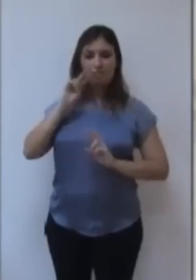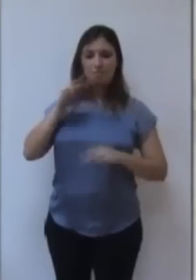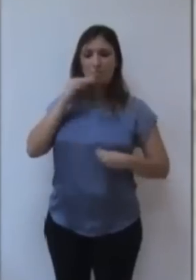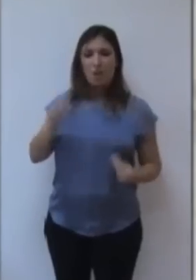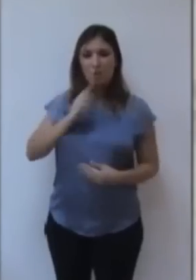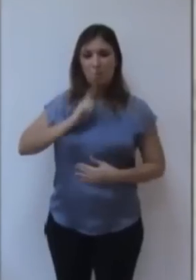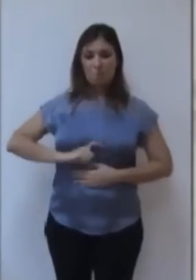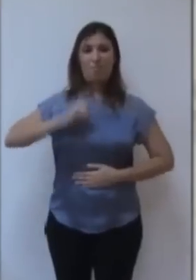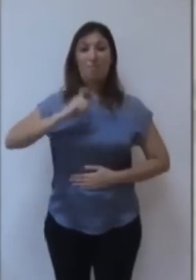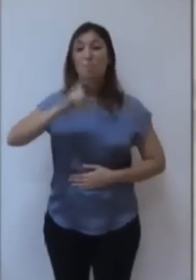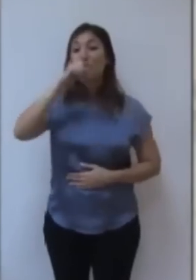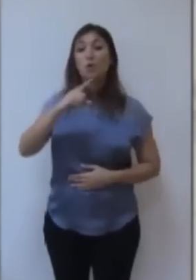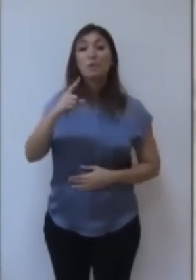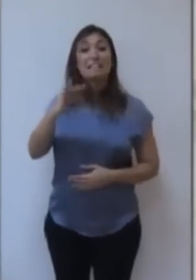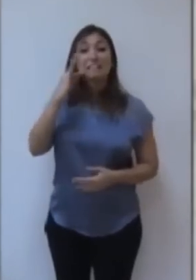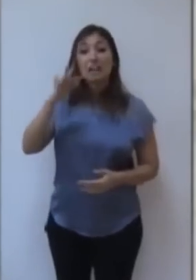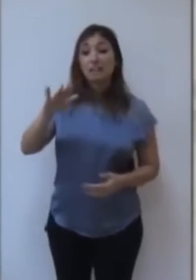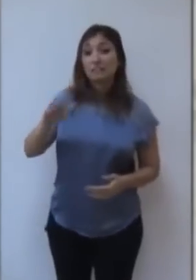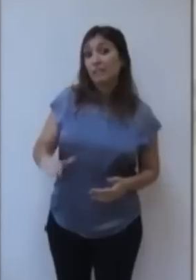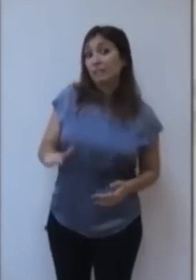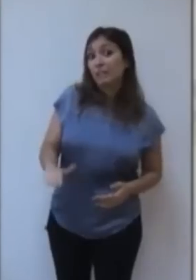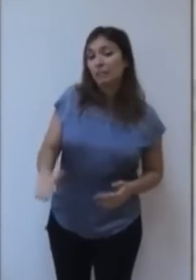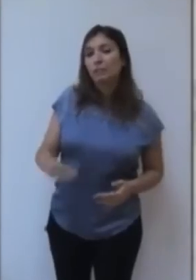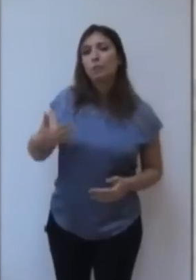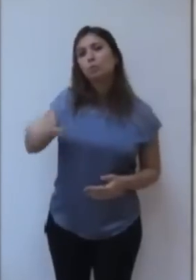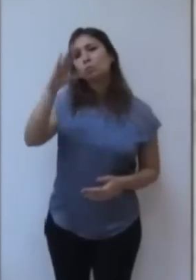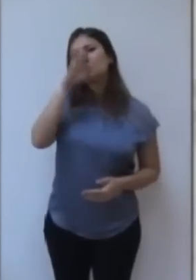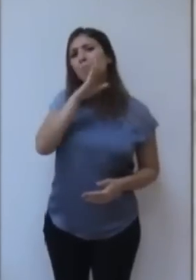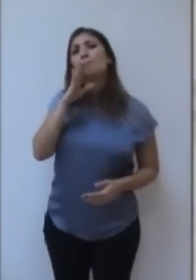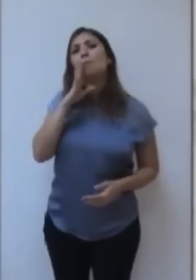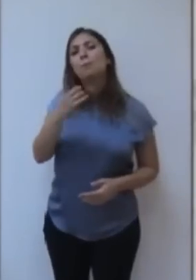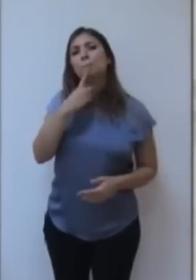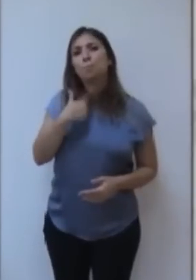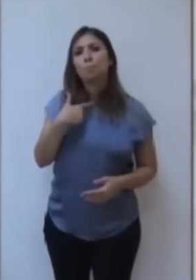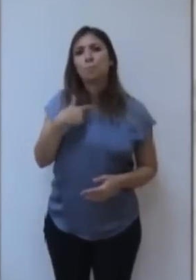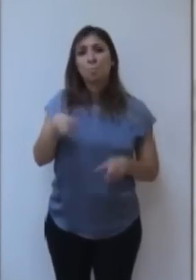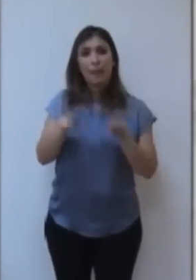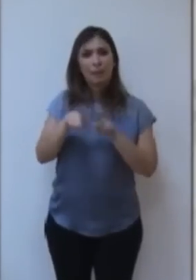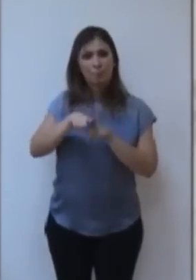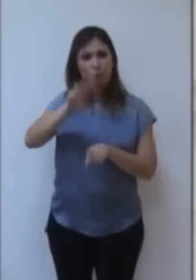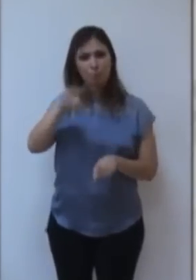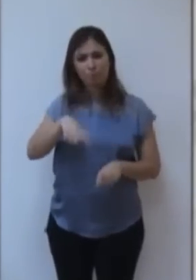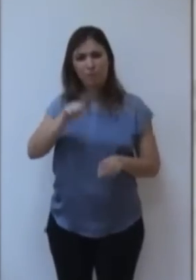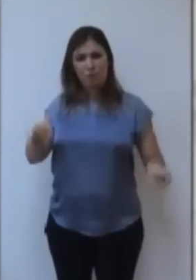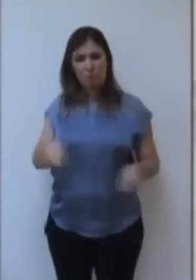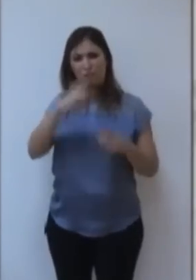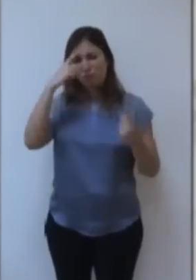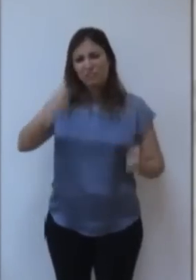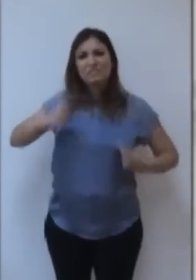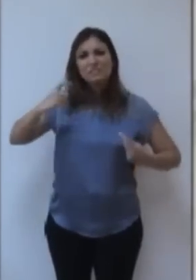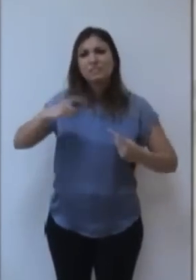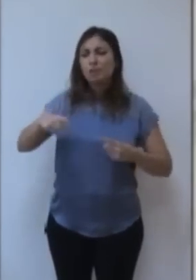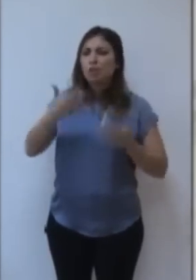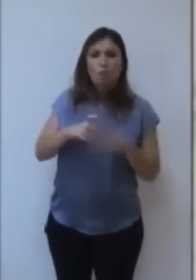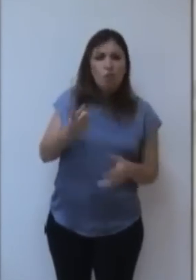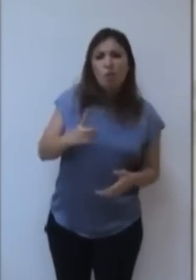yo recuerdo un caso de una chica chiquitita que me decían los padres, que estaba el hermano que es informático intentando para acá, para allá, no funciona